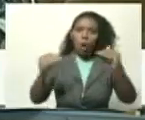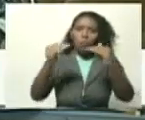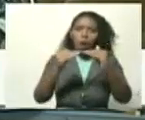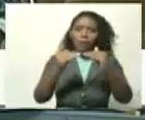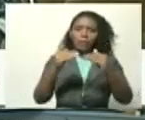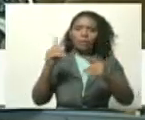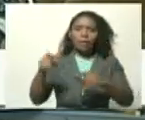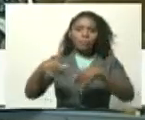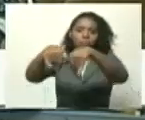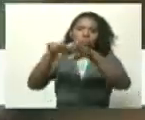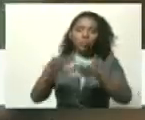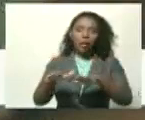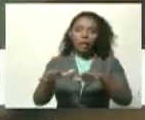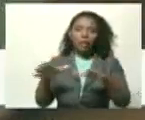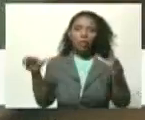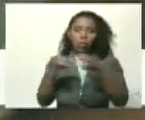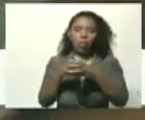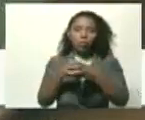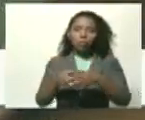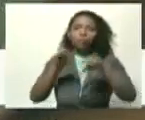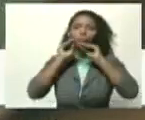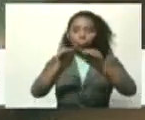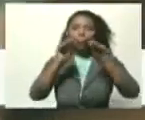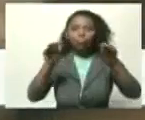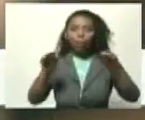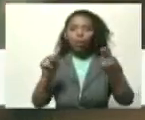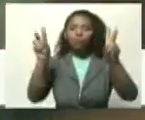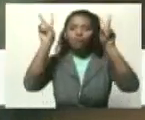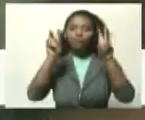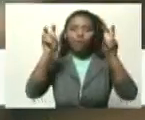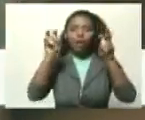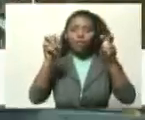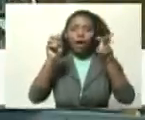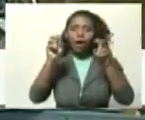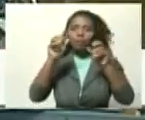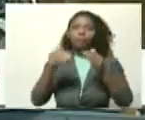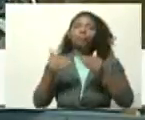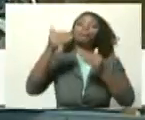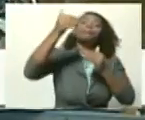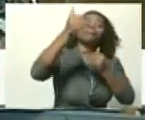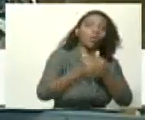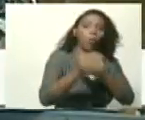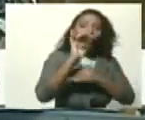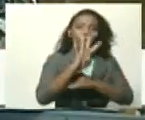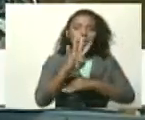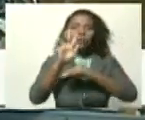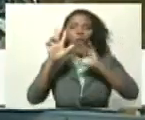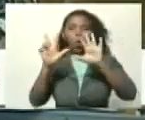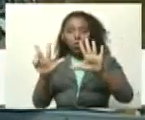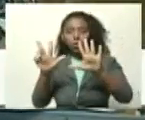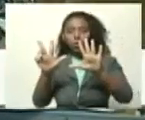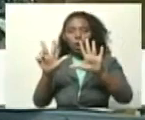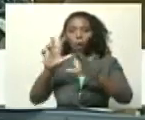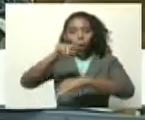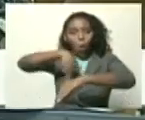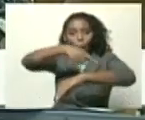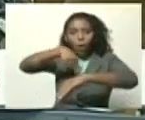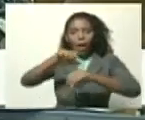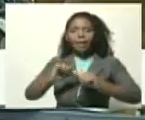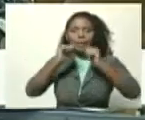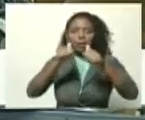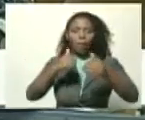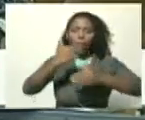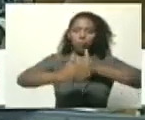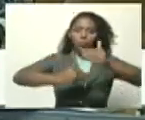la sesión y se convocará para una nueva en las siguientes 48 horas, iniciándose el